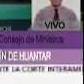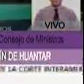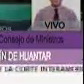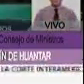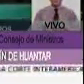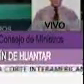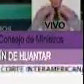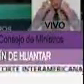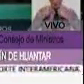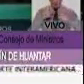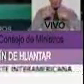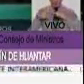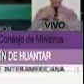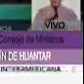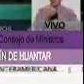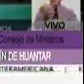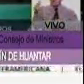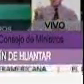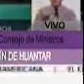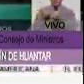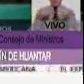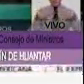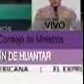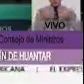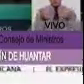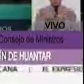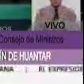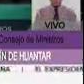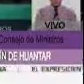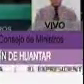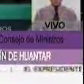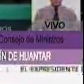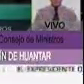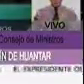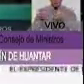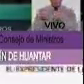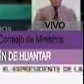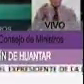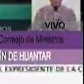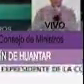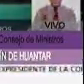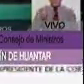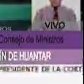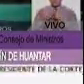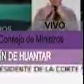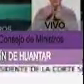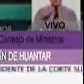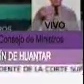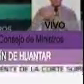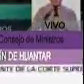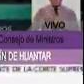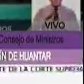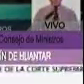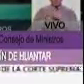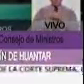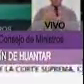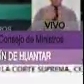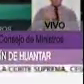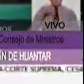de coordinar con los poderes del Estado, y en este caso con el Poder Judicial, para velar por una pronta y